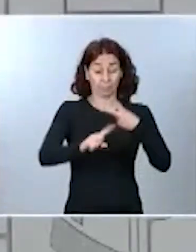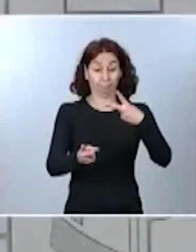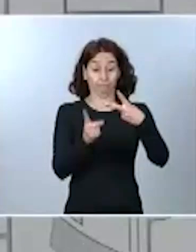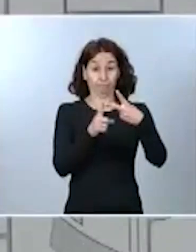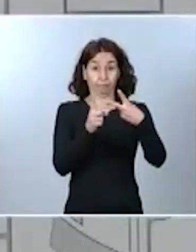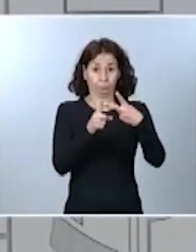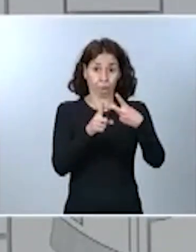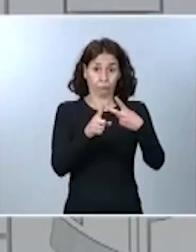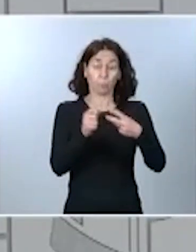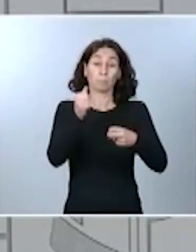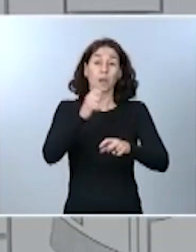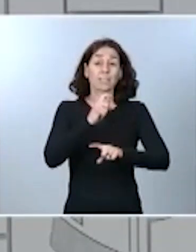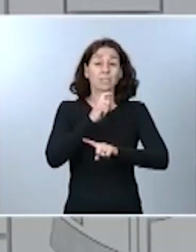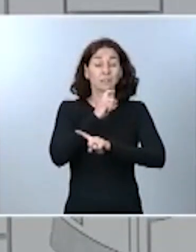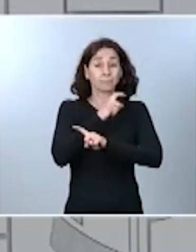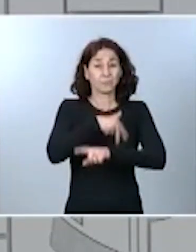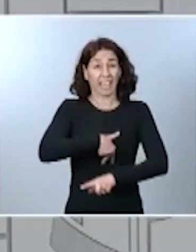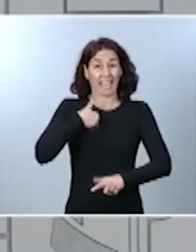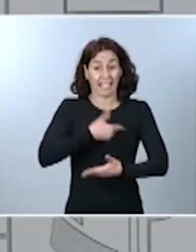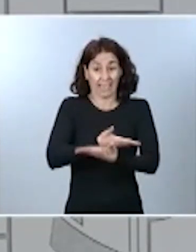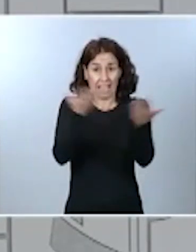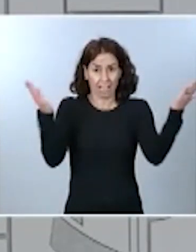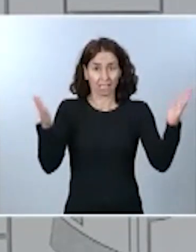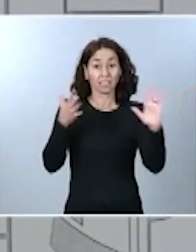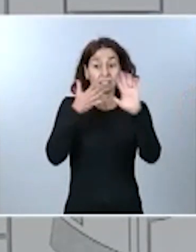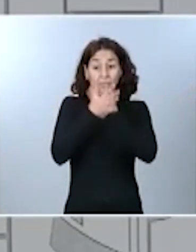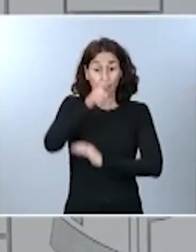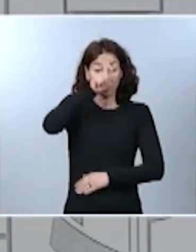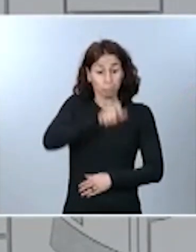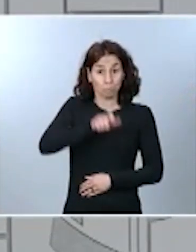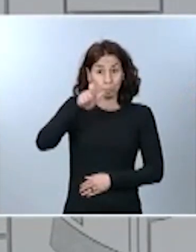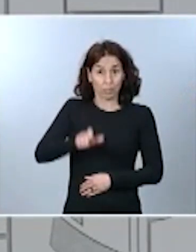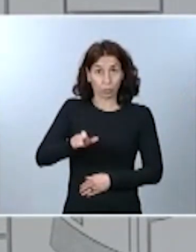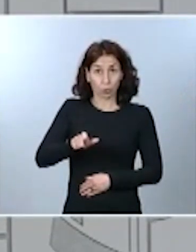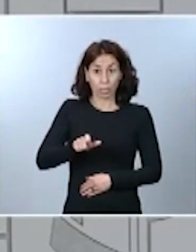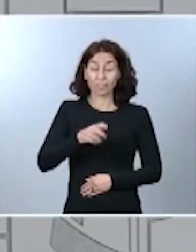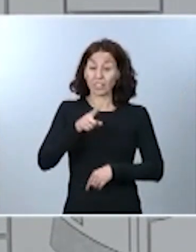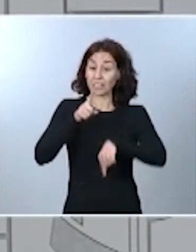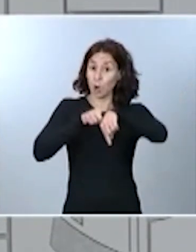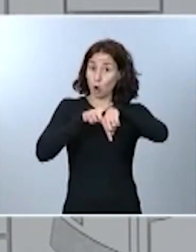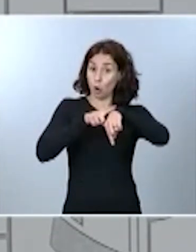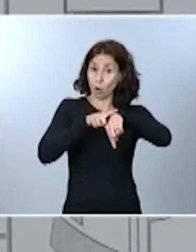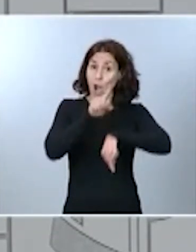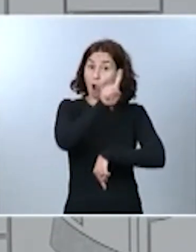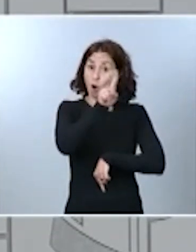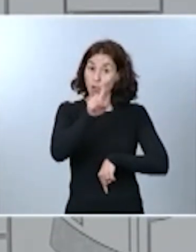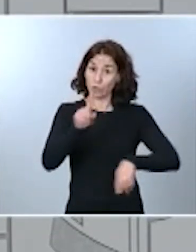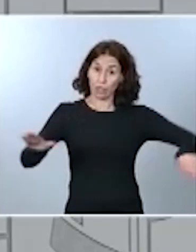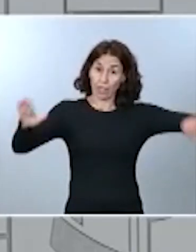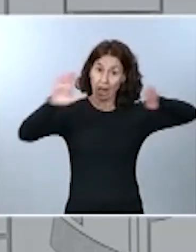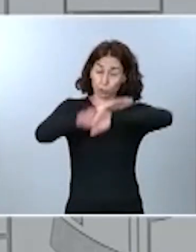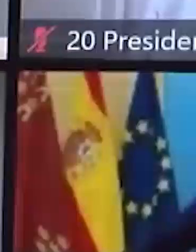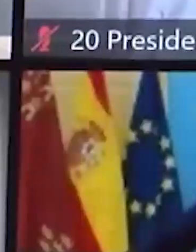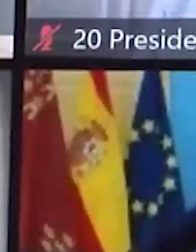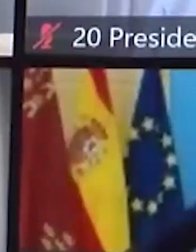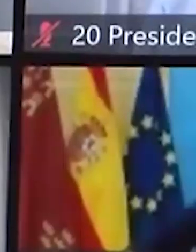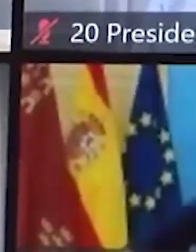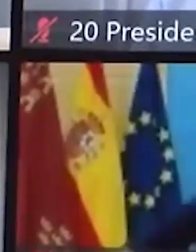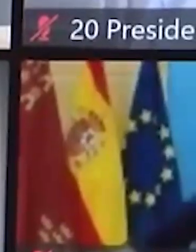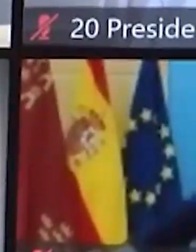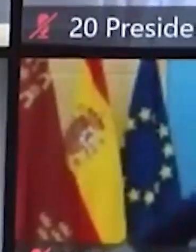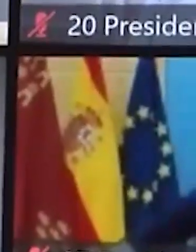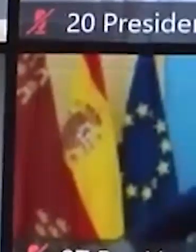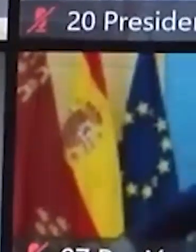se prohíbe la libertad de circulación de las personas desde las 23 horas de la noche hasta las 6 horas de la